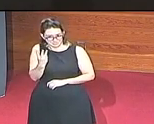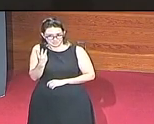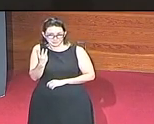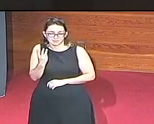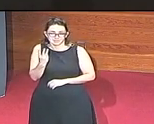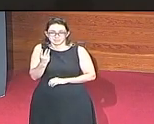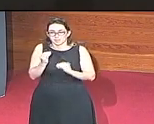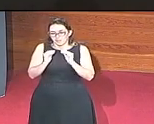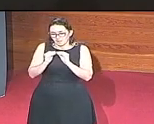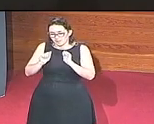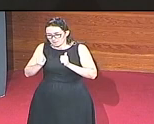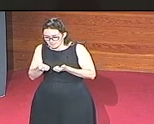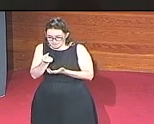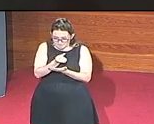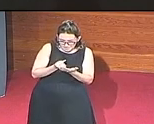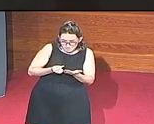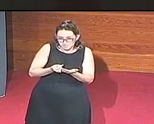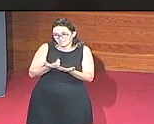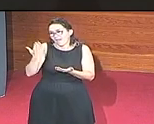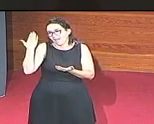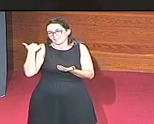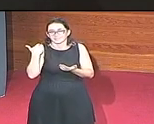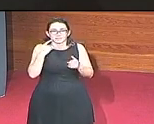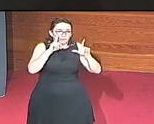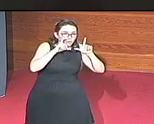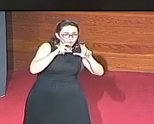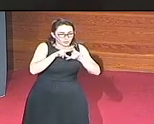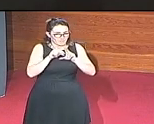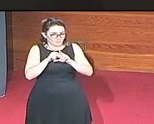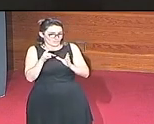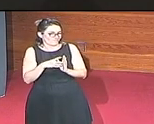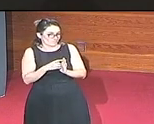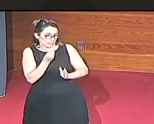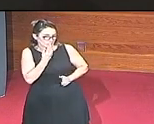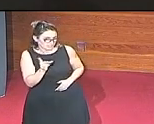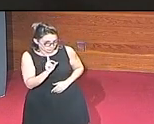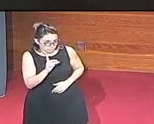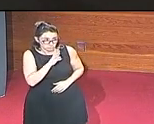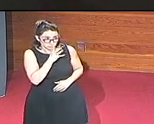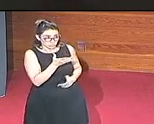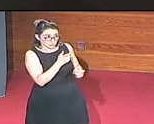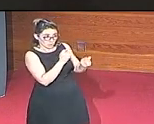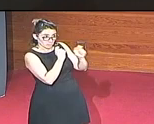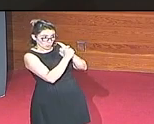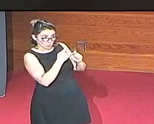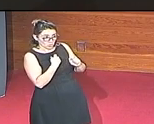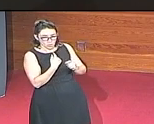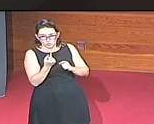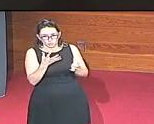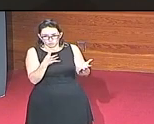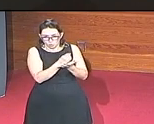ahora no había fotografías buenas ni había vídeos buenos entonces los periódicos tenían que mostrar lo que estaba sucediendo con infografías